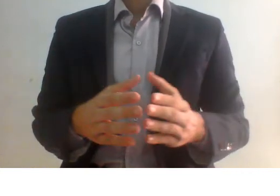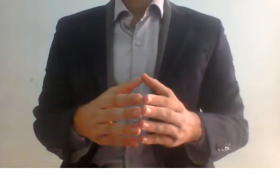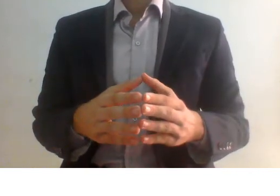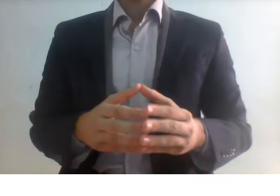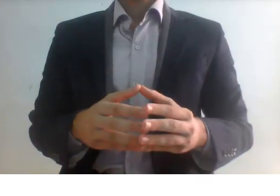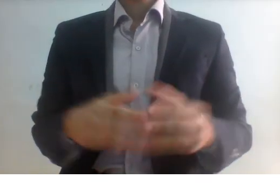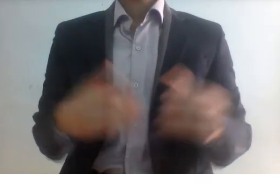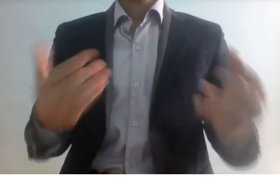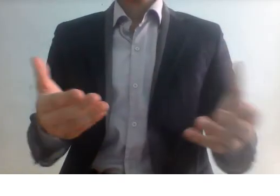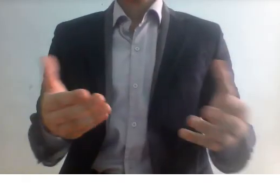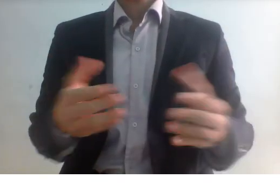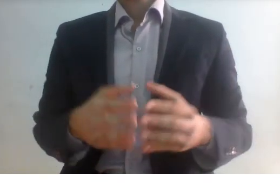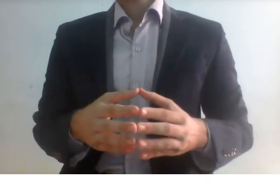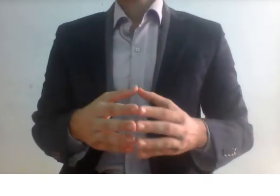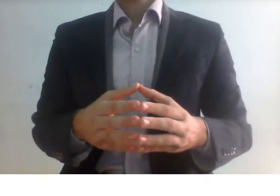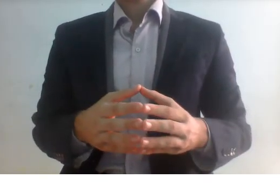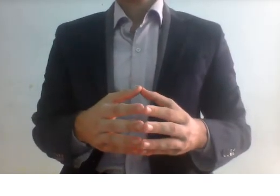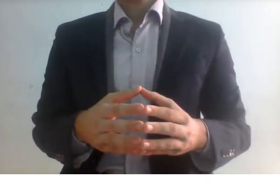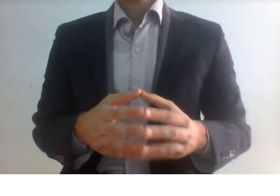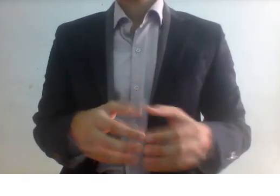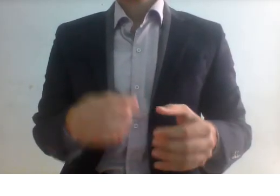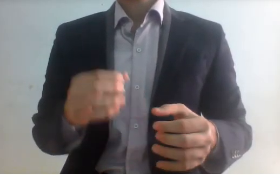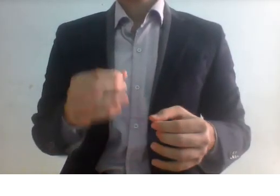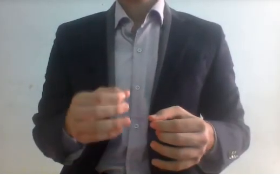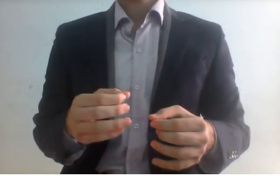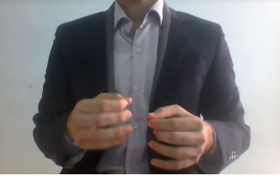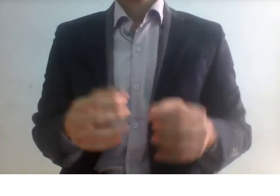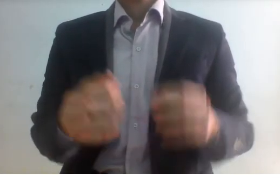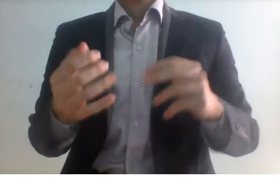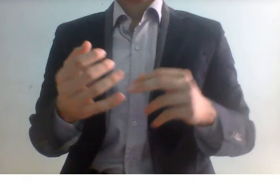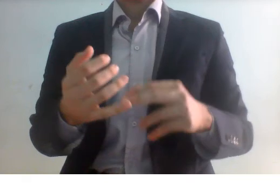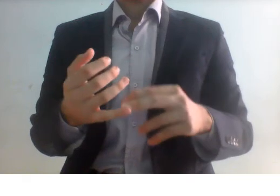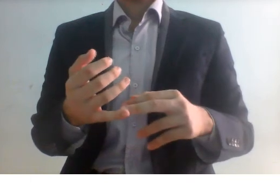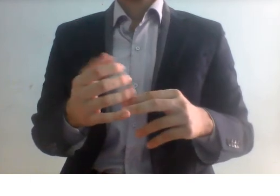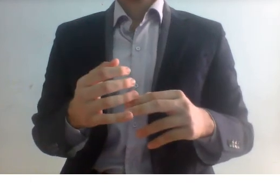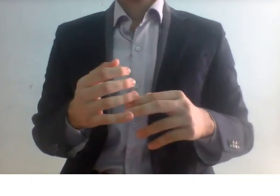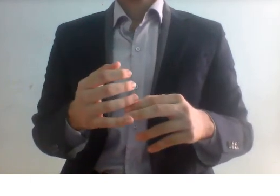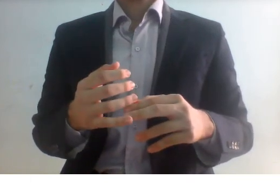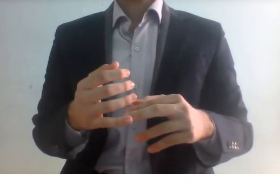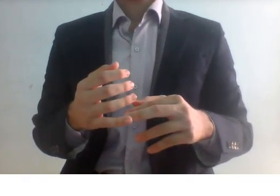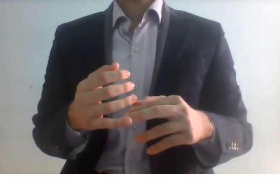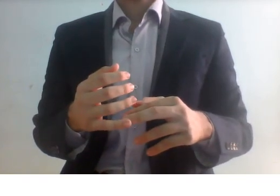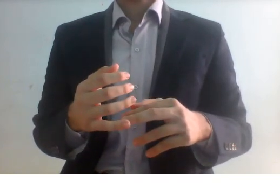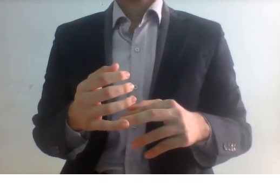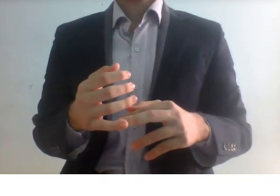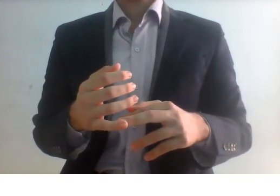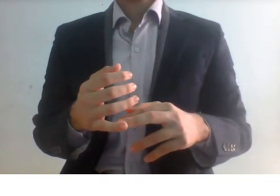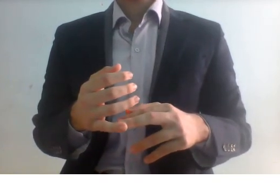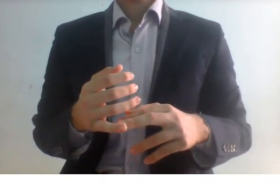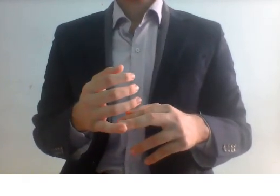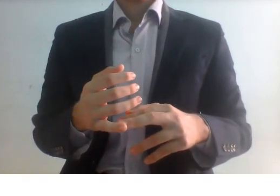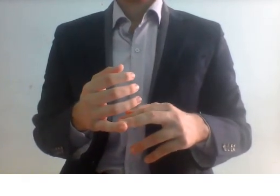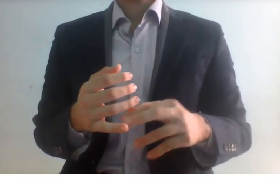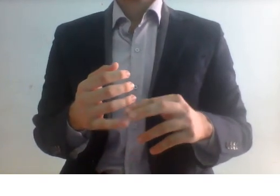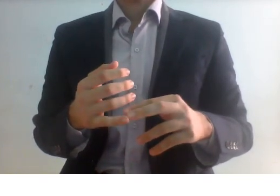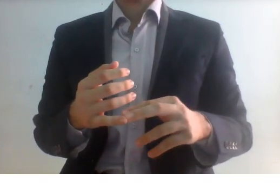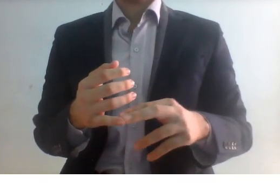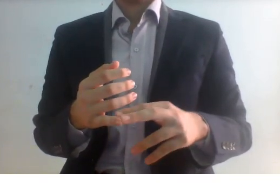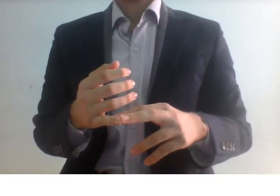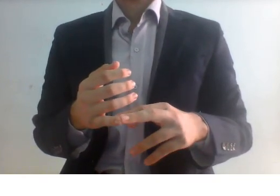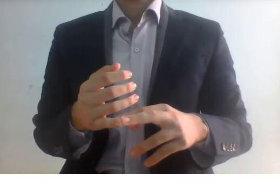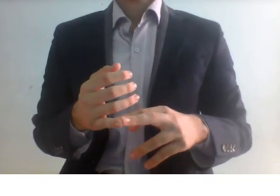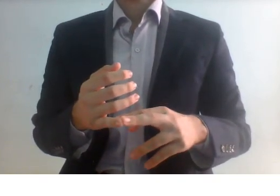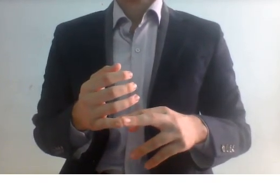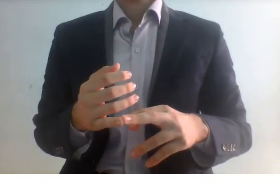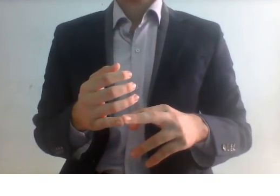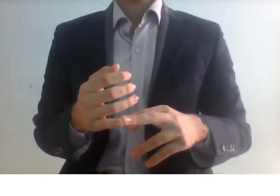sus intereses. ¿Creen que les importa a la gente? Cuando dicen por una parte, sí me interesa la gente, pero por otra parte dicen, mantengan los esquemas de outsourcing en los